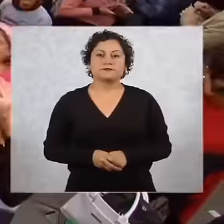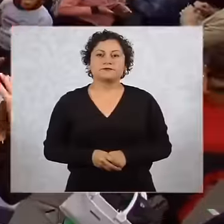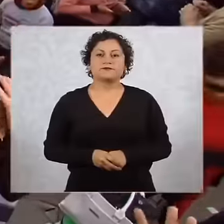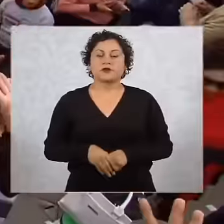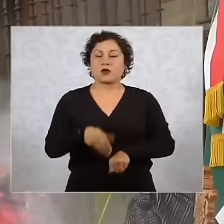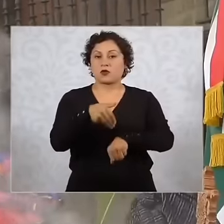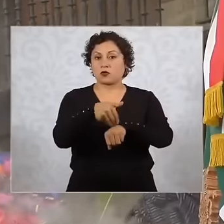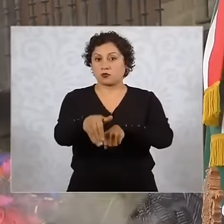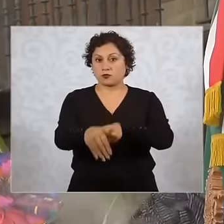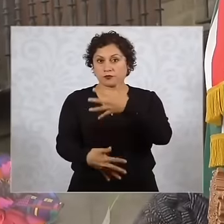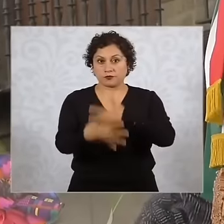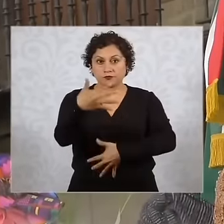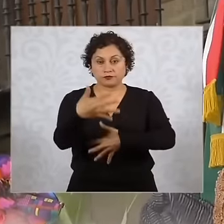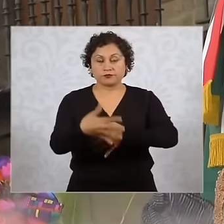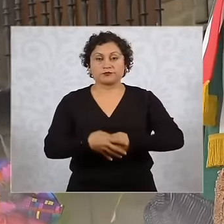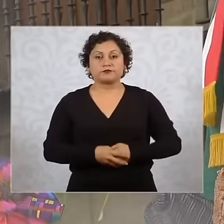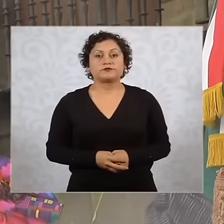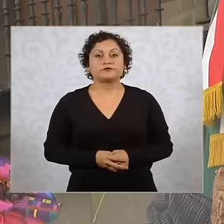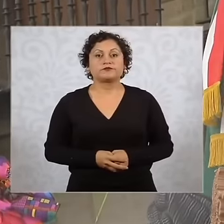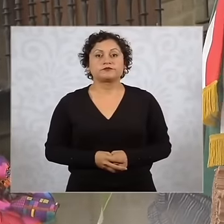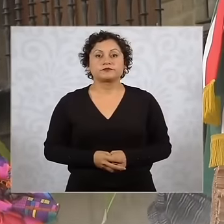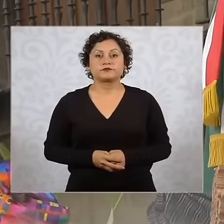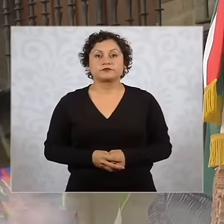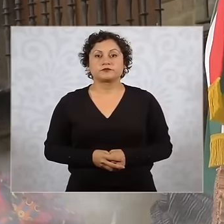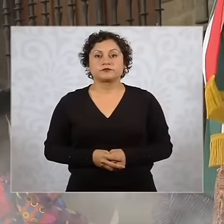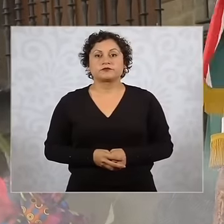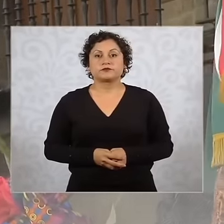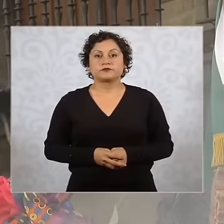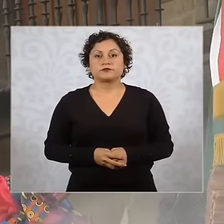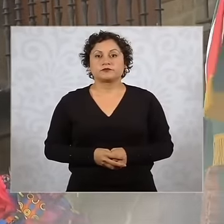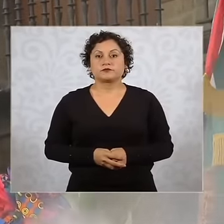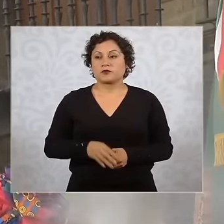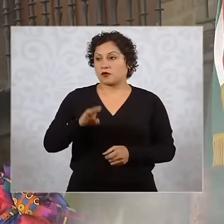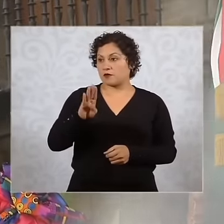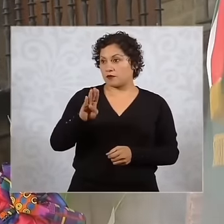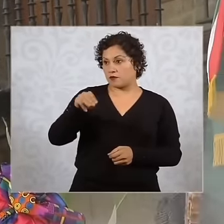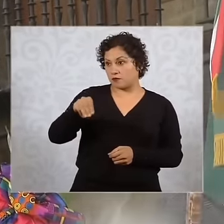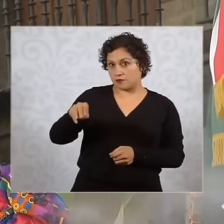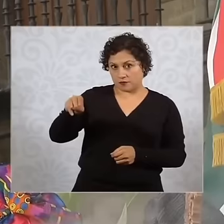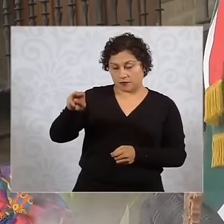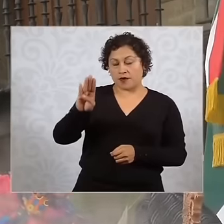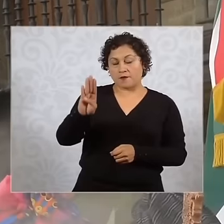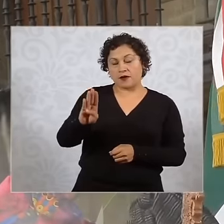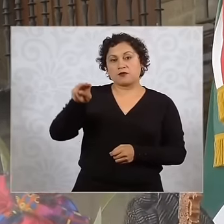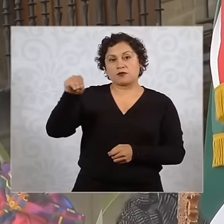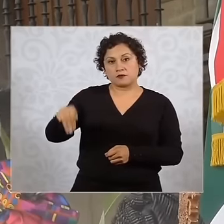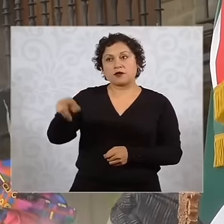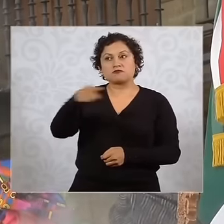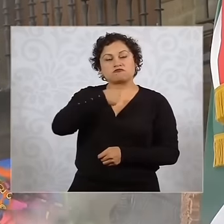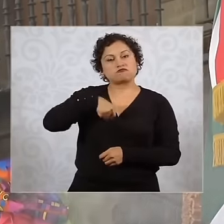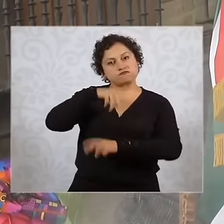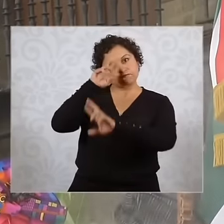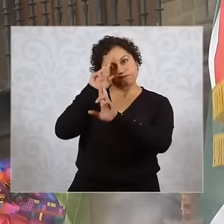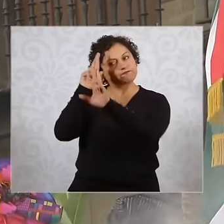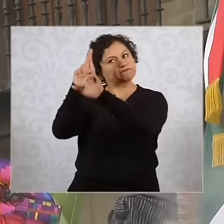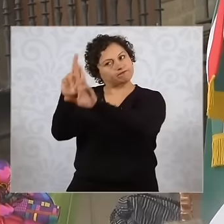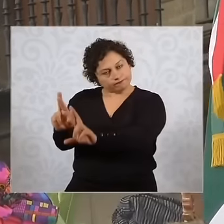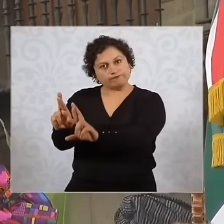Quince. Respetaremos la autonomía del Banco de México y mantendremos un